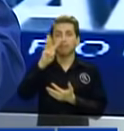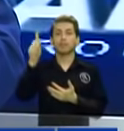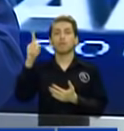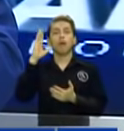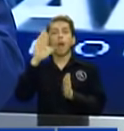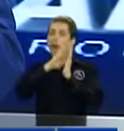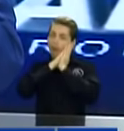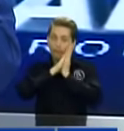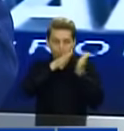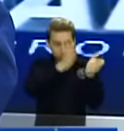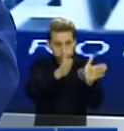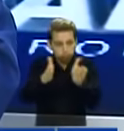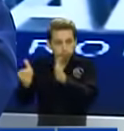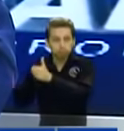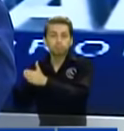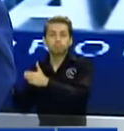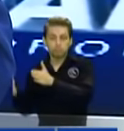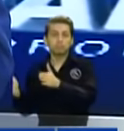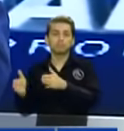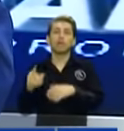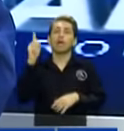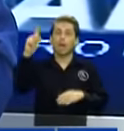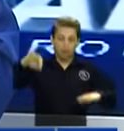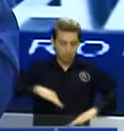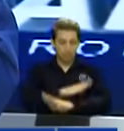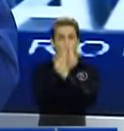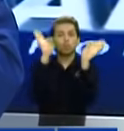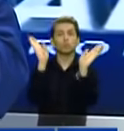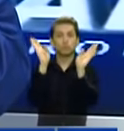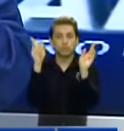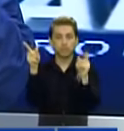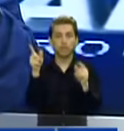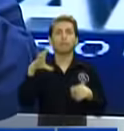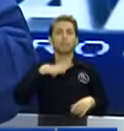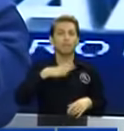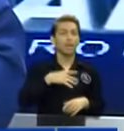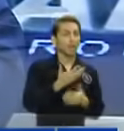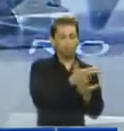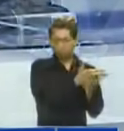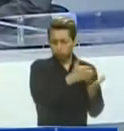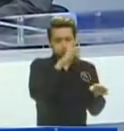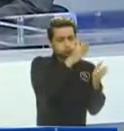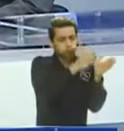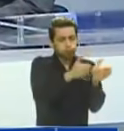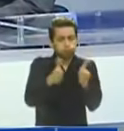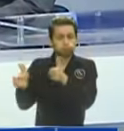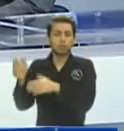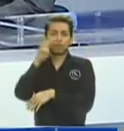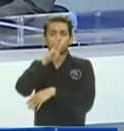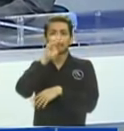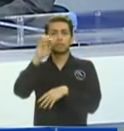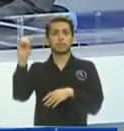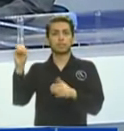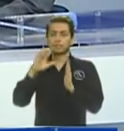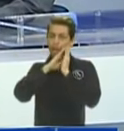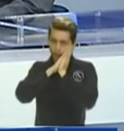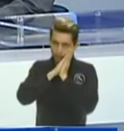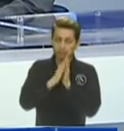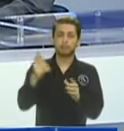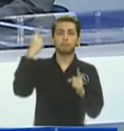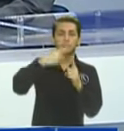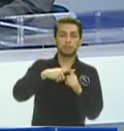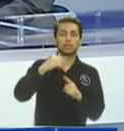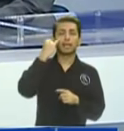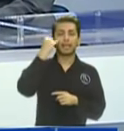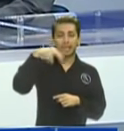estamos terminando. Ya está el Parque de la Industria, que tiene más de 300 camas y un intensivo de 48 camas. Tenemos Villanueva,